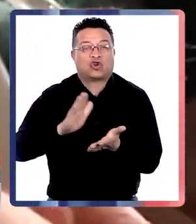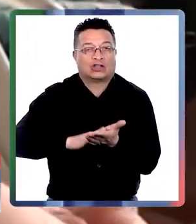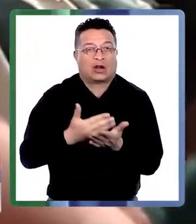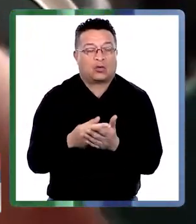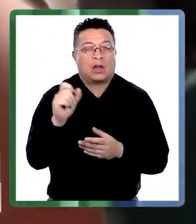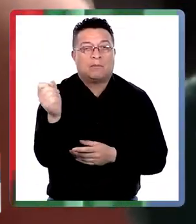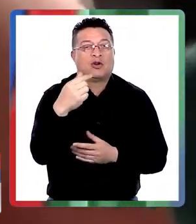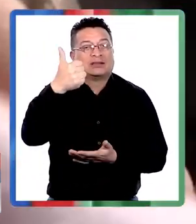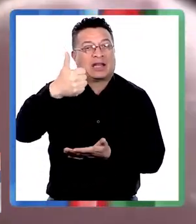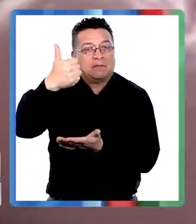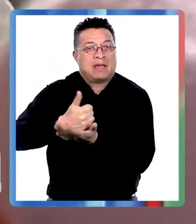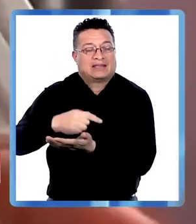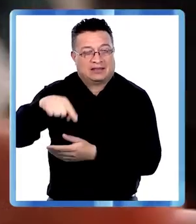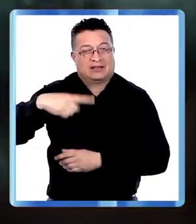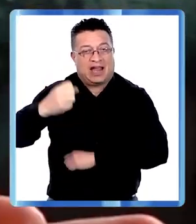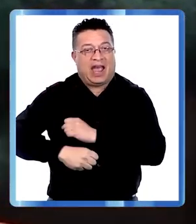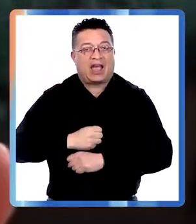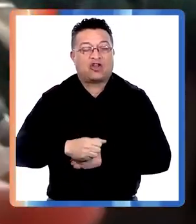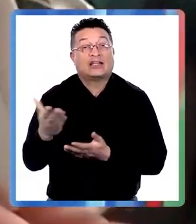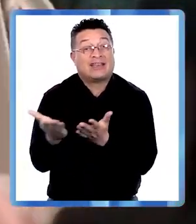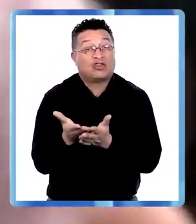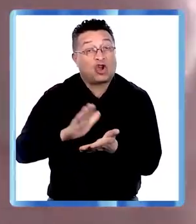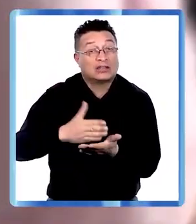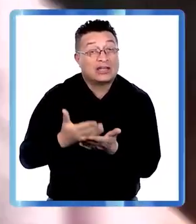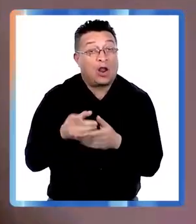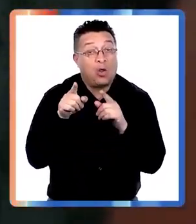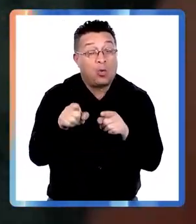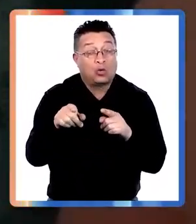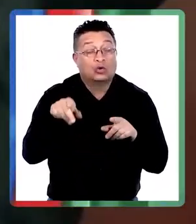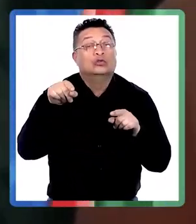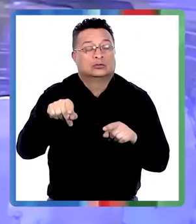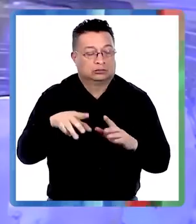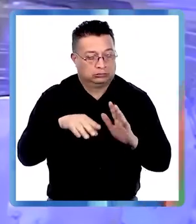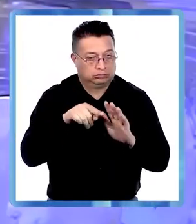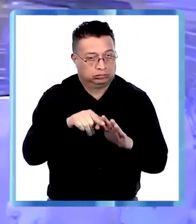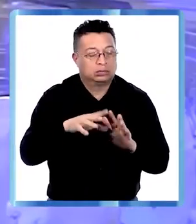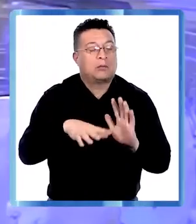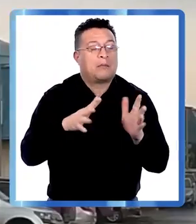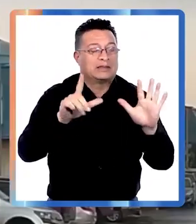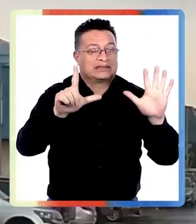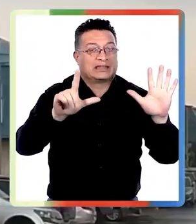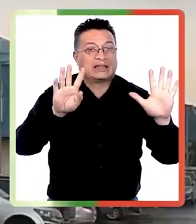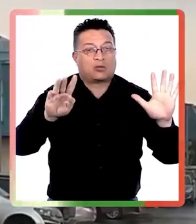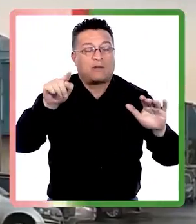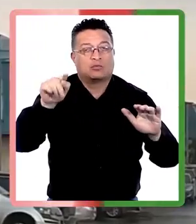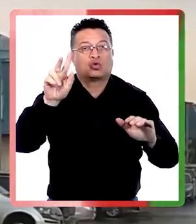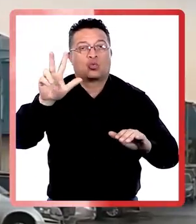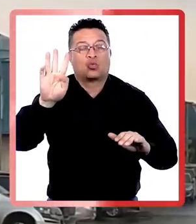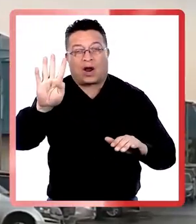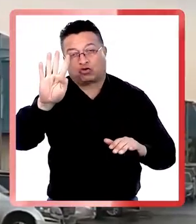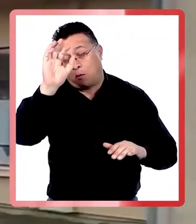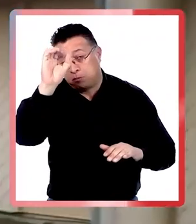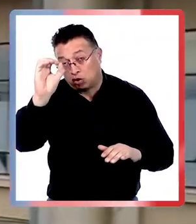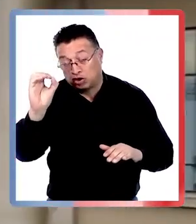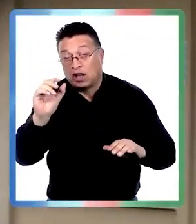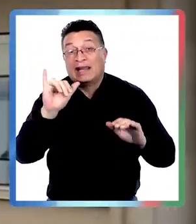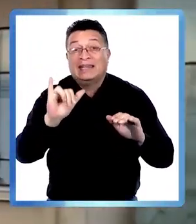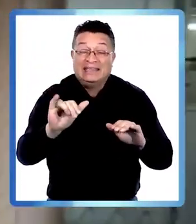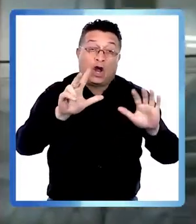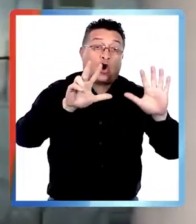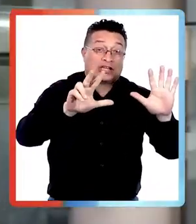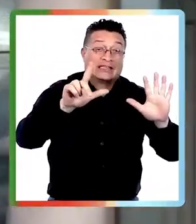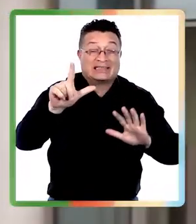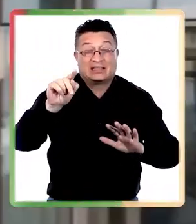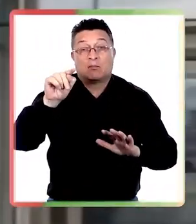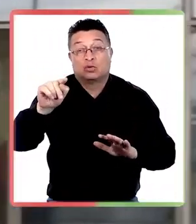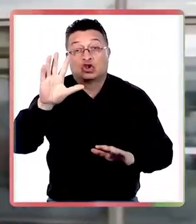salud durante el primer semestre de este año. Los servicios de salud de Osorno y de Reloncaví alcanzaron un 79.4% y un